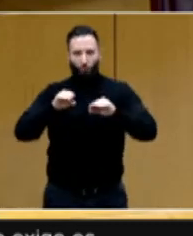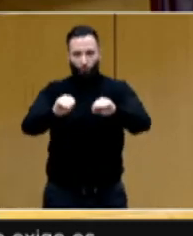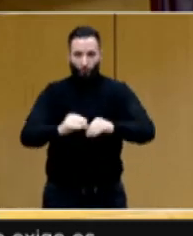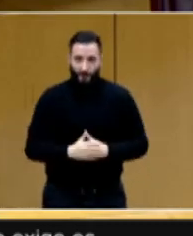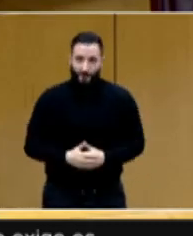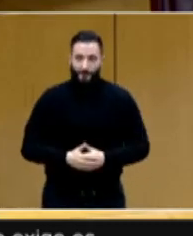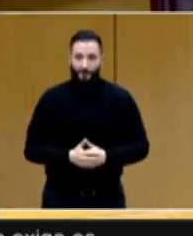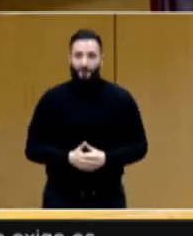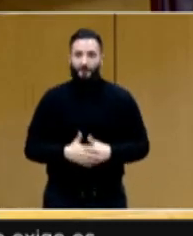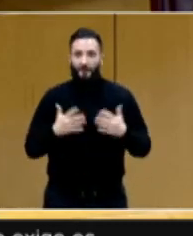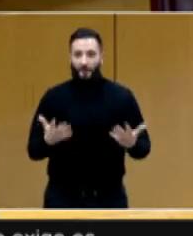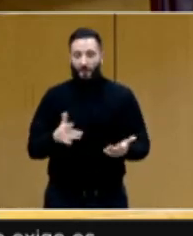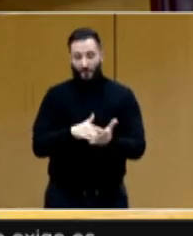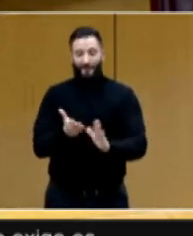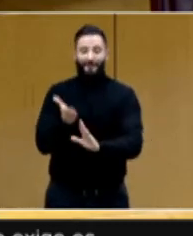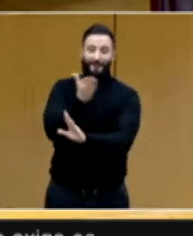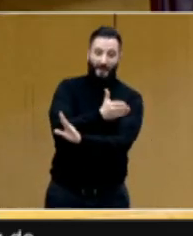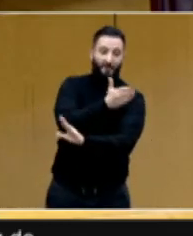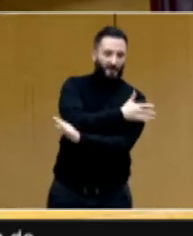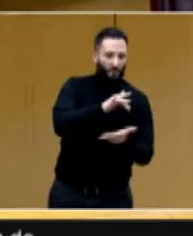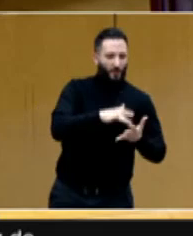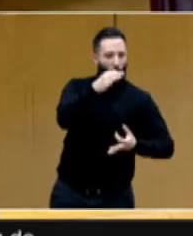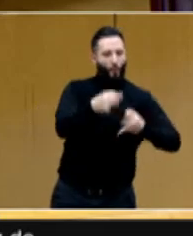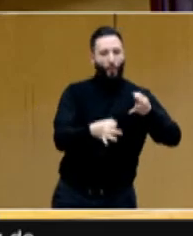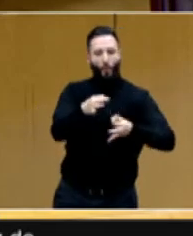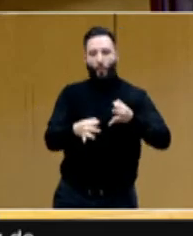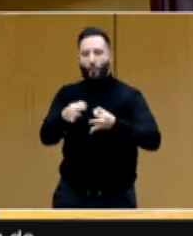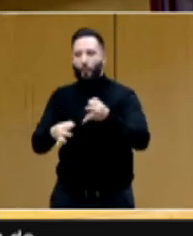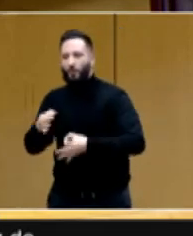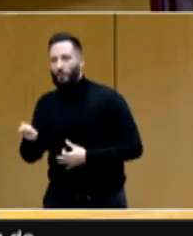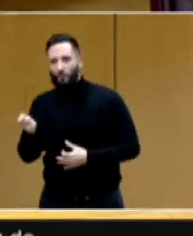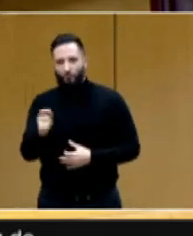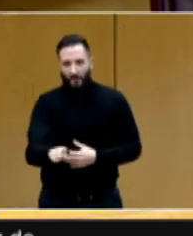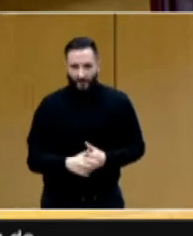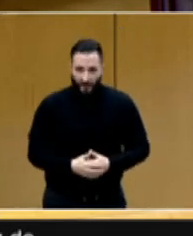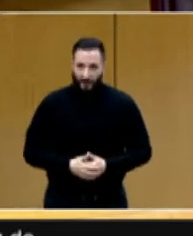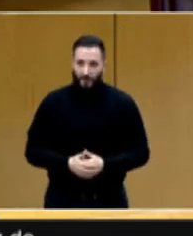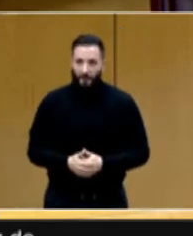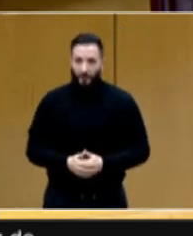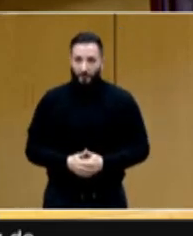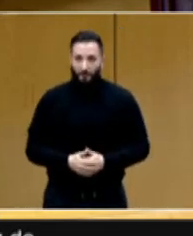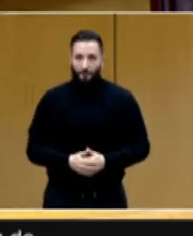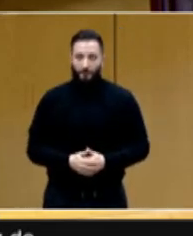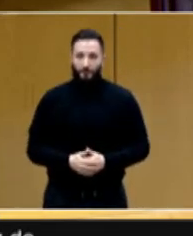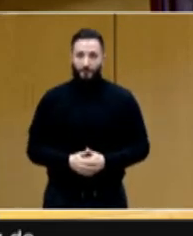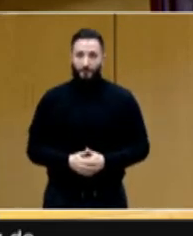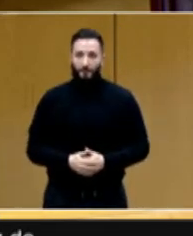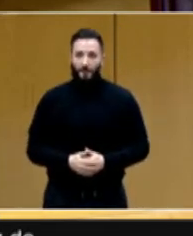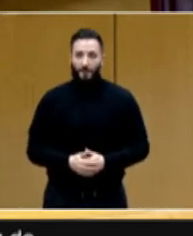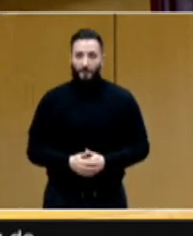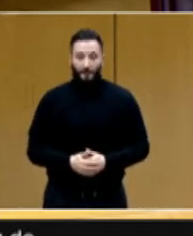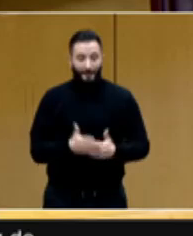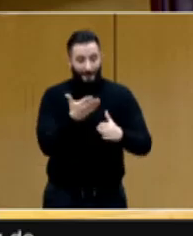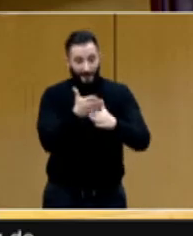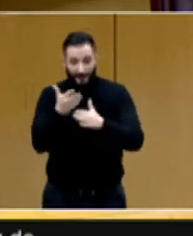además haber tenido que pasar por un juicio en el que se ocupaba la posición de demandado el resto de principios tienen que ver